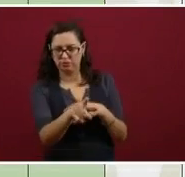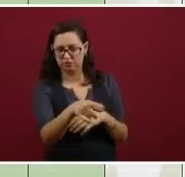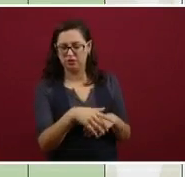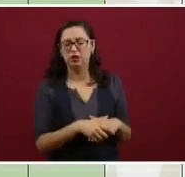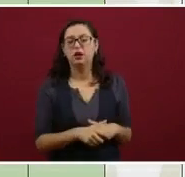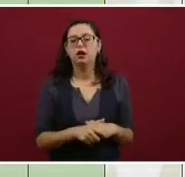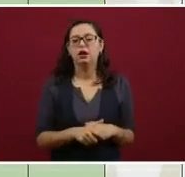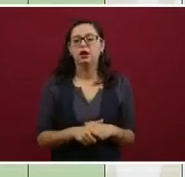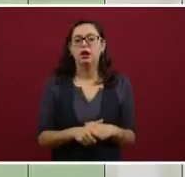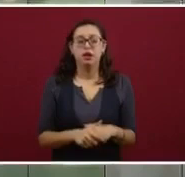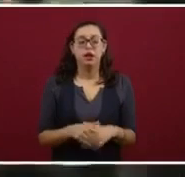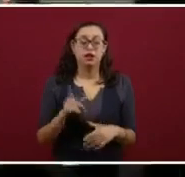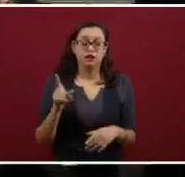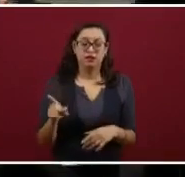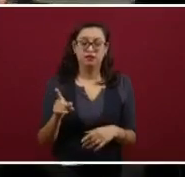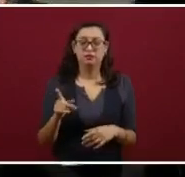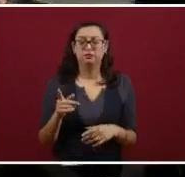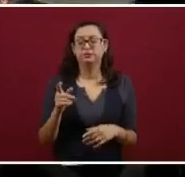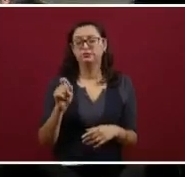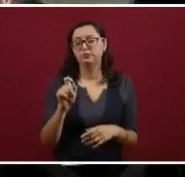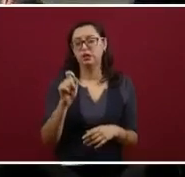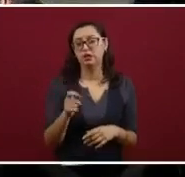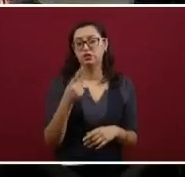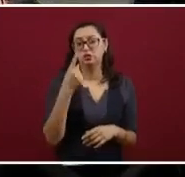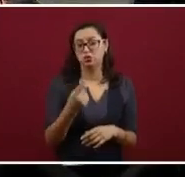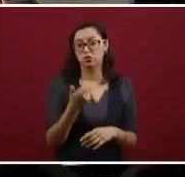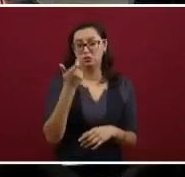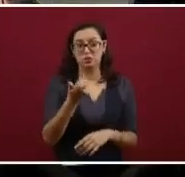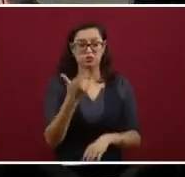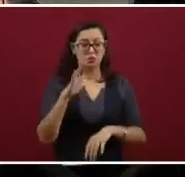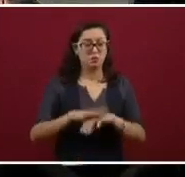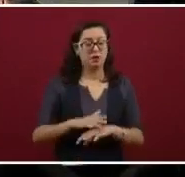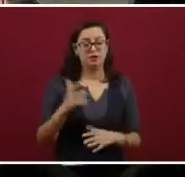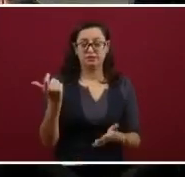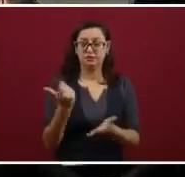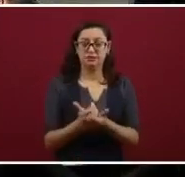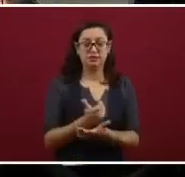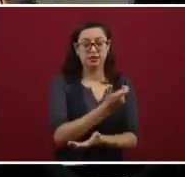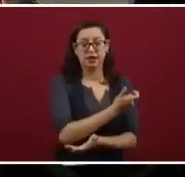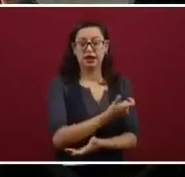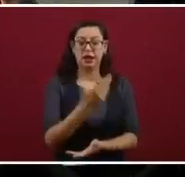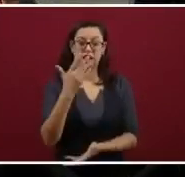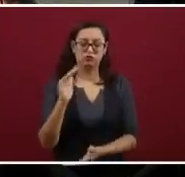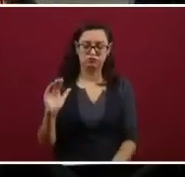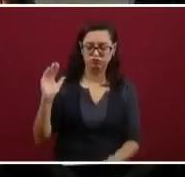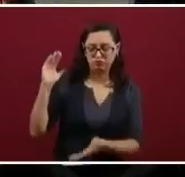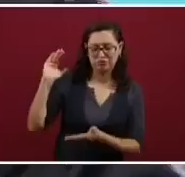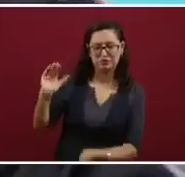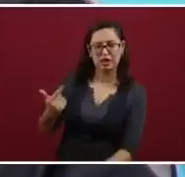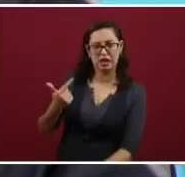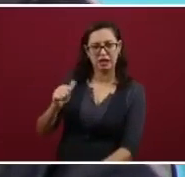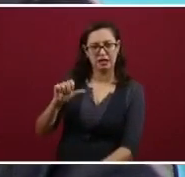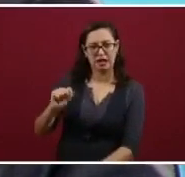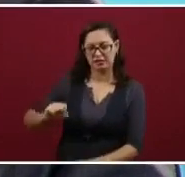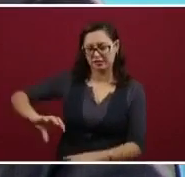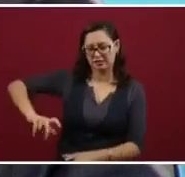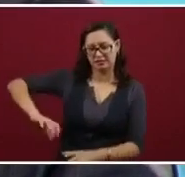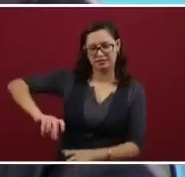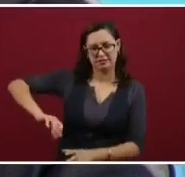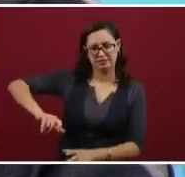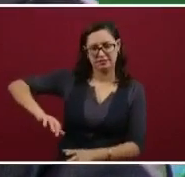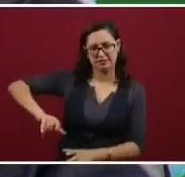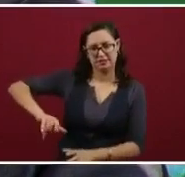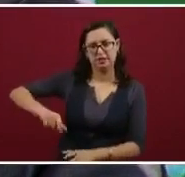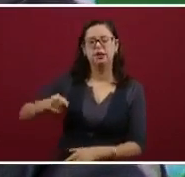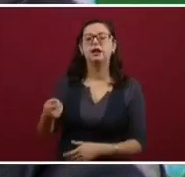más alto al público, 21 pesos con 21 centavos por kilo, y esto es para los cilindros de gas. Y el precio